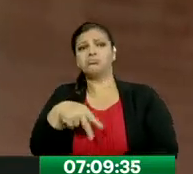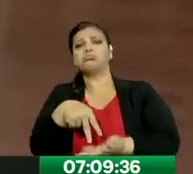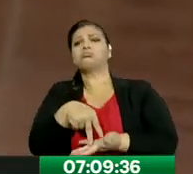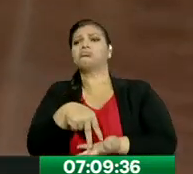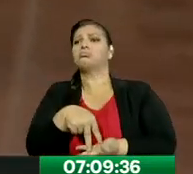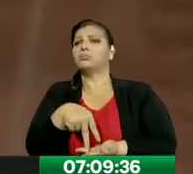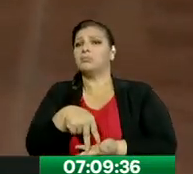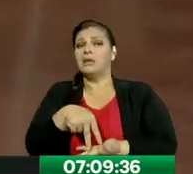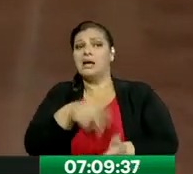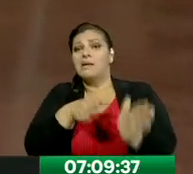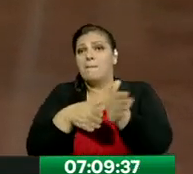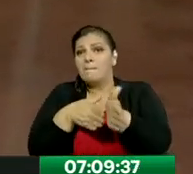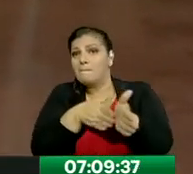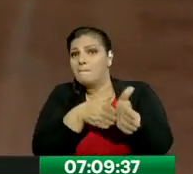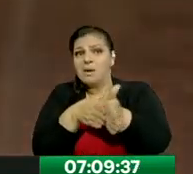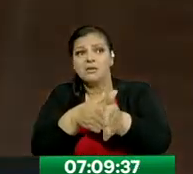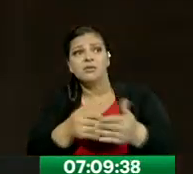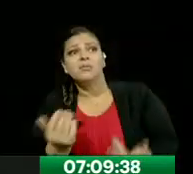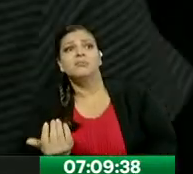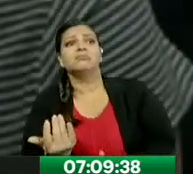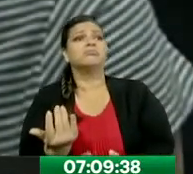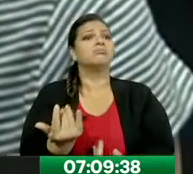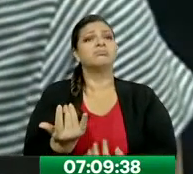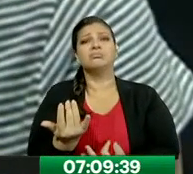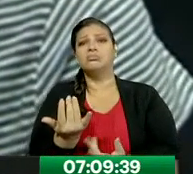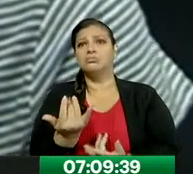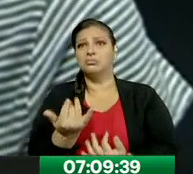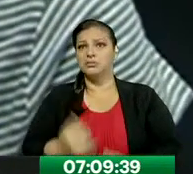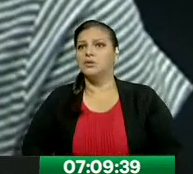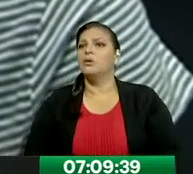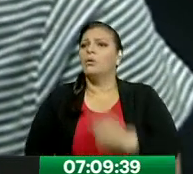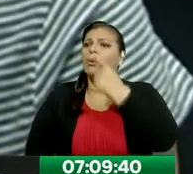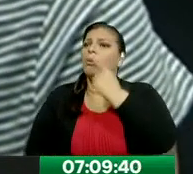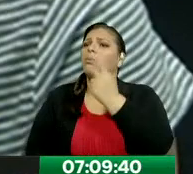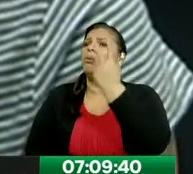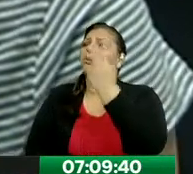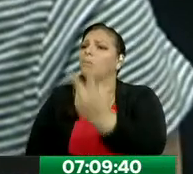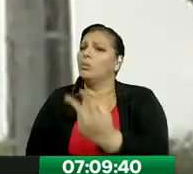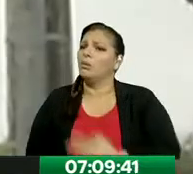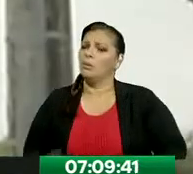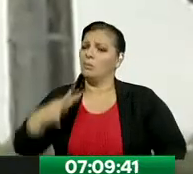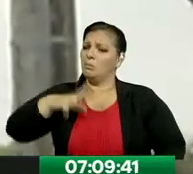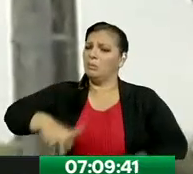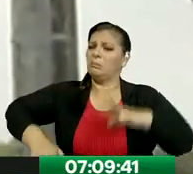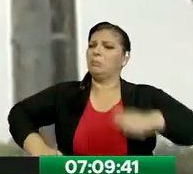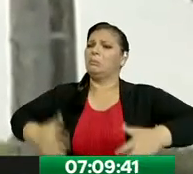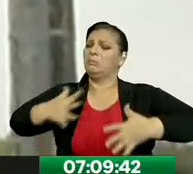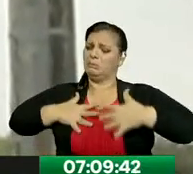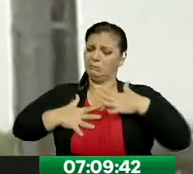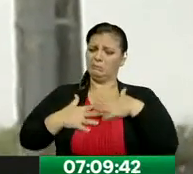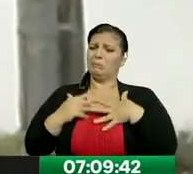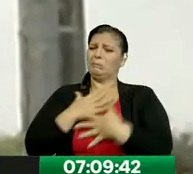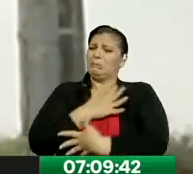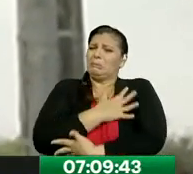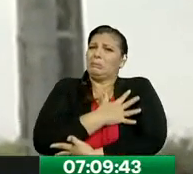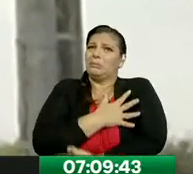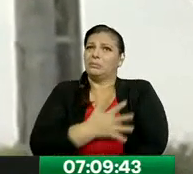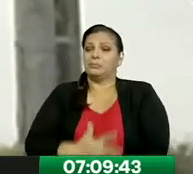cometer un delito de naturaleza sexual. Estimo que hay una concurrencia de infracciones, hay una tentativa de